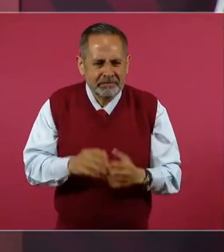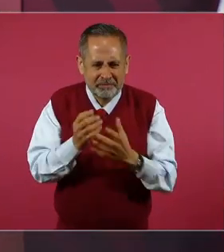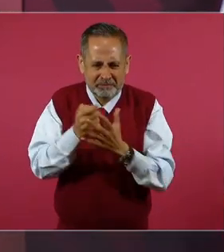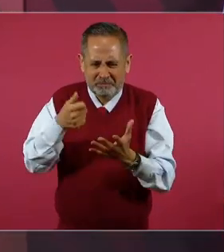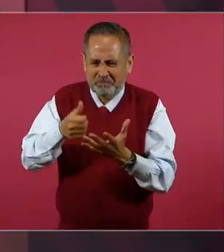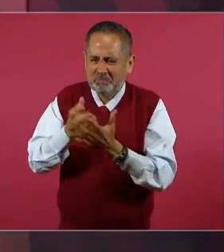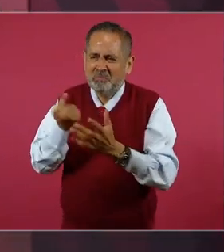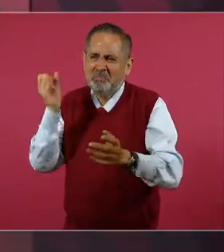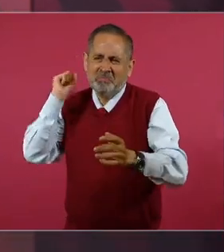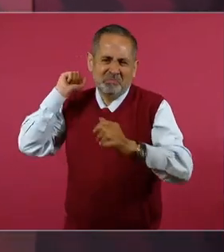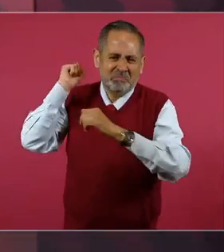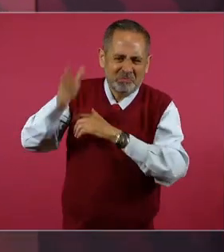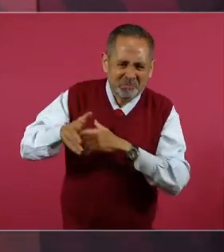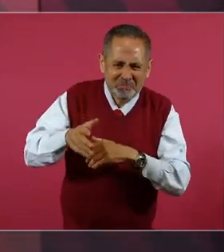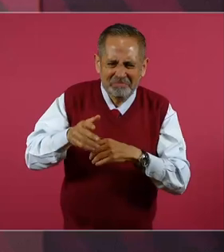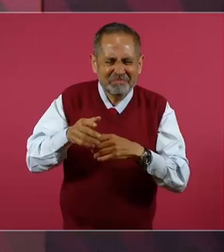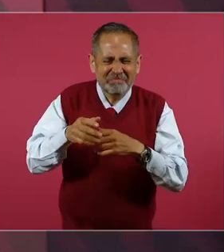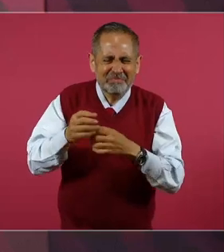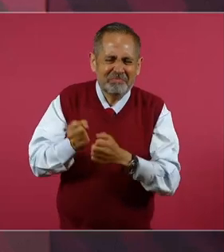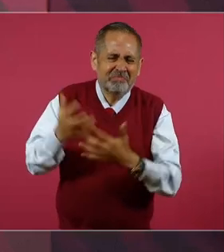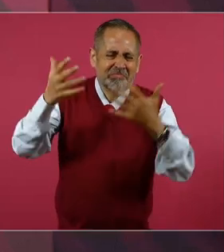bombas, molotov,